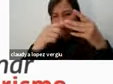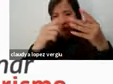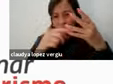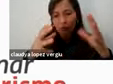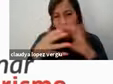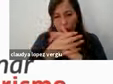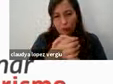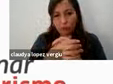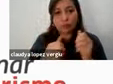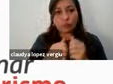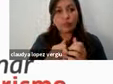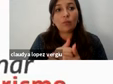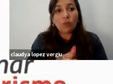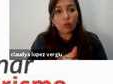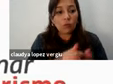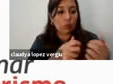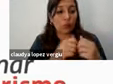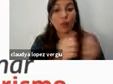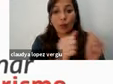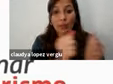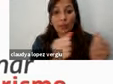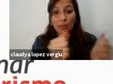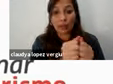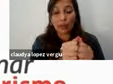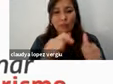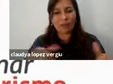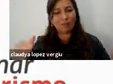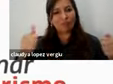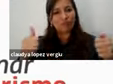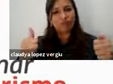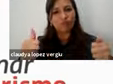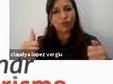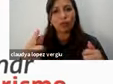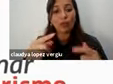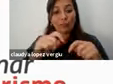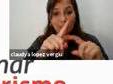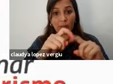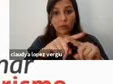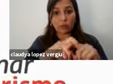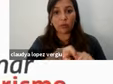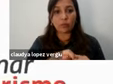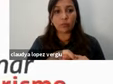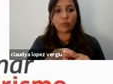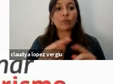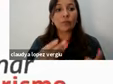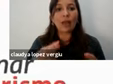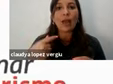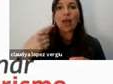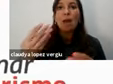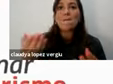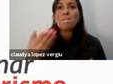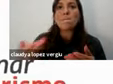de textilería ya empezó un poco más fuerte el tema del tejido, entonces ya tenemos pedidos de gente de